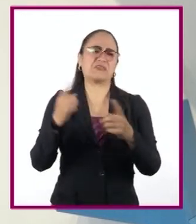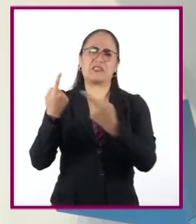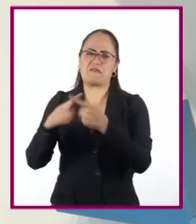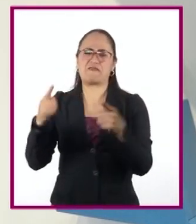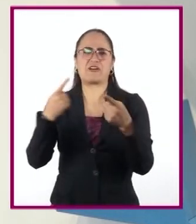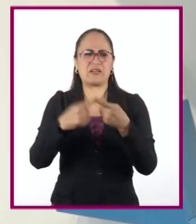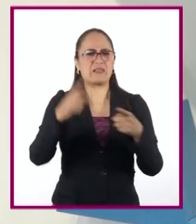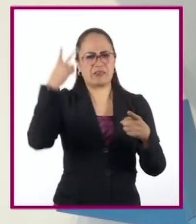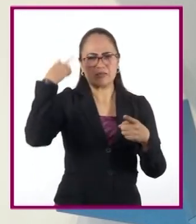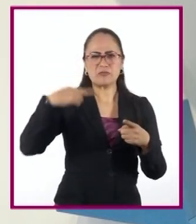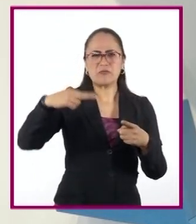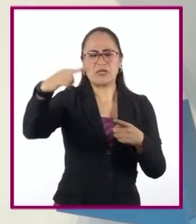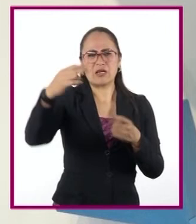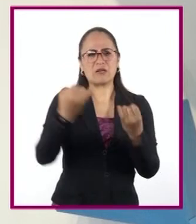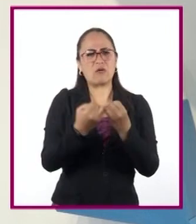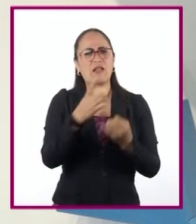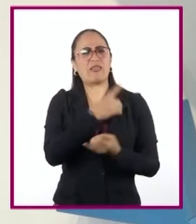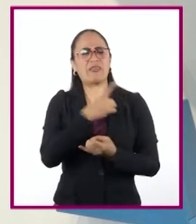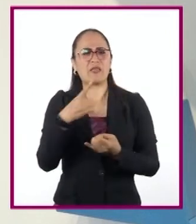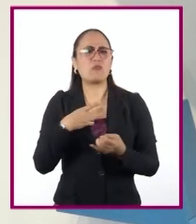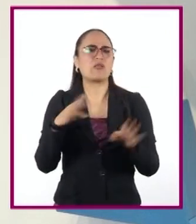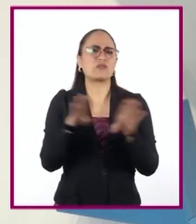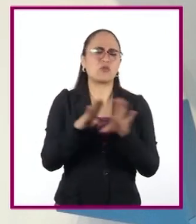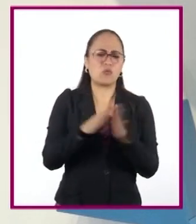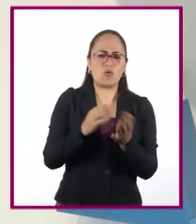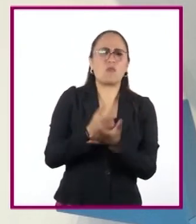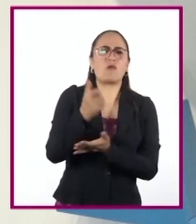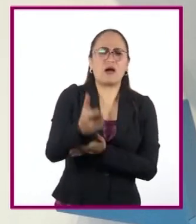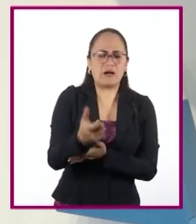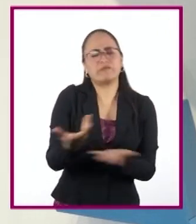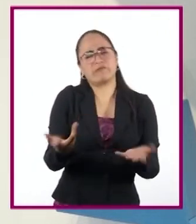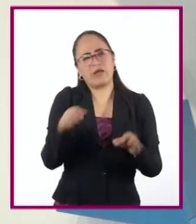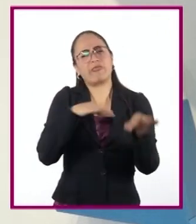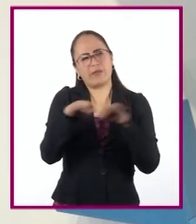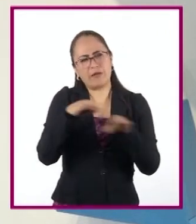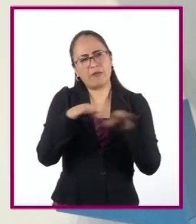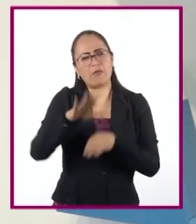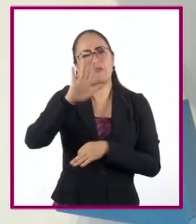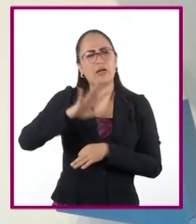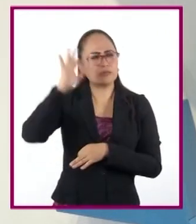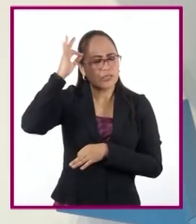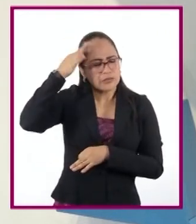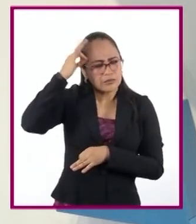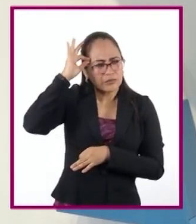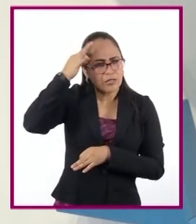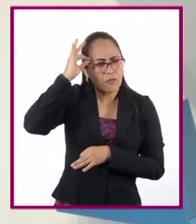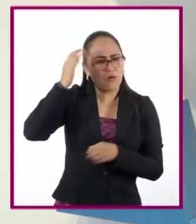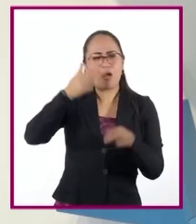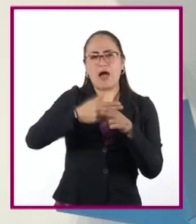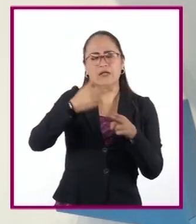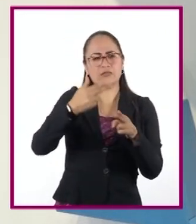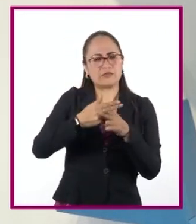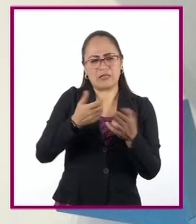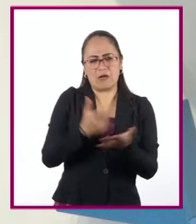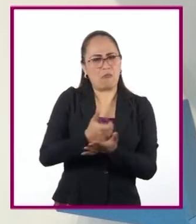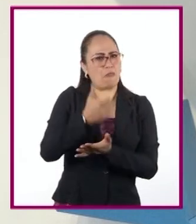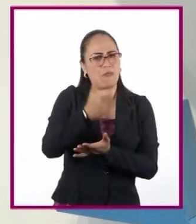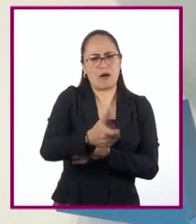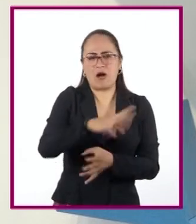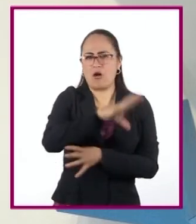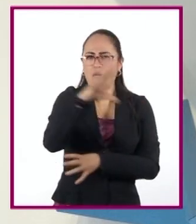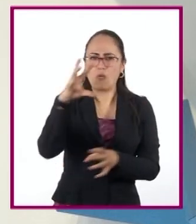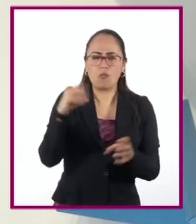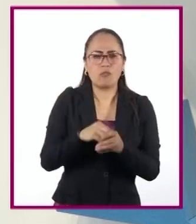que regularmente pagaban con trabajo. Eran considerados siervos hasta saldar la cuenta. Podían